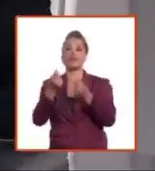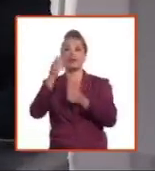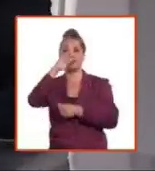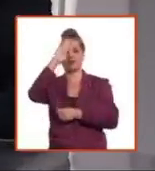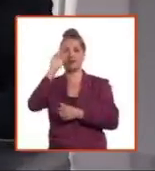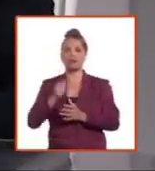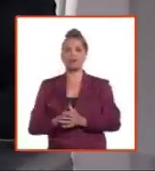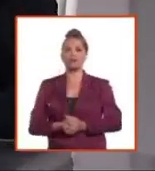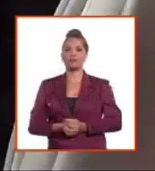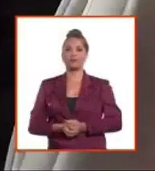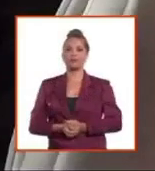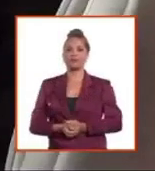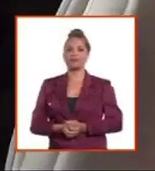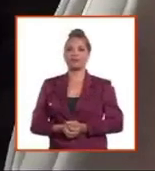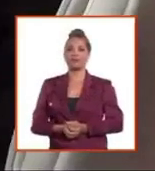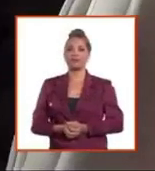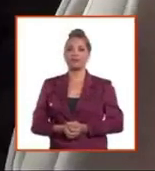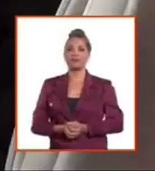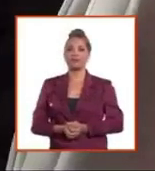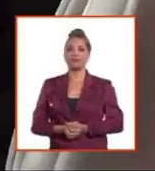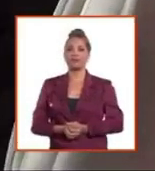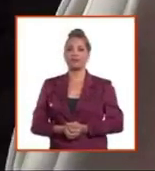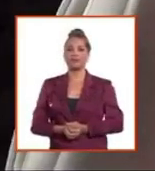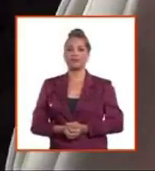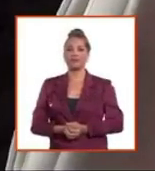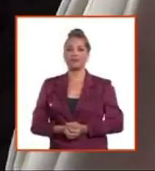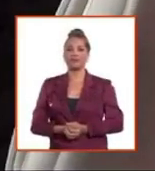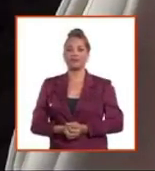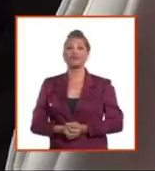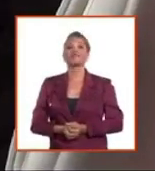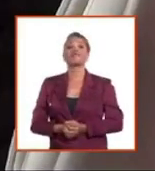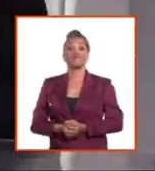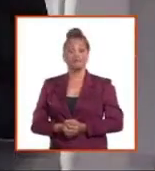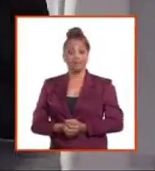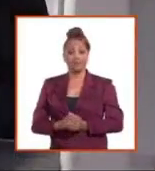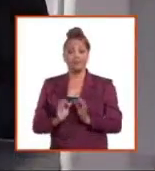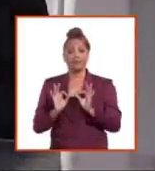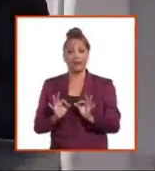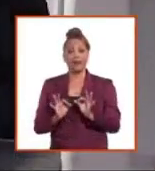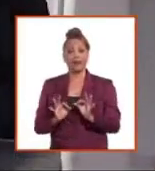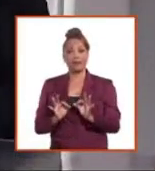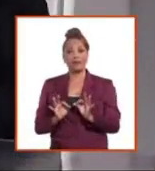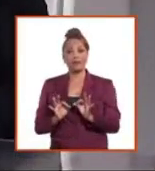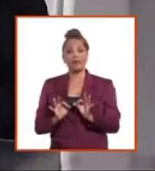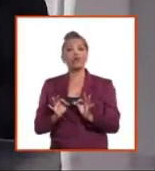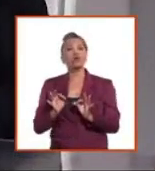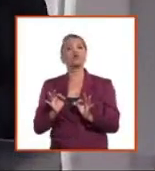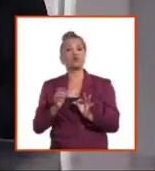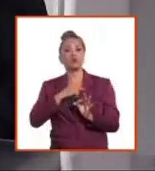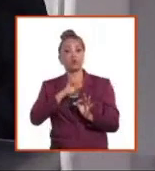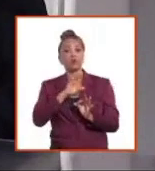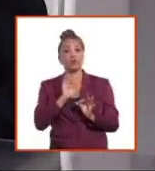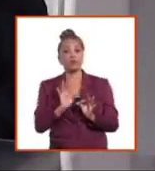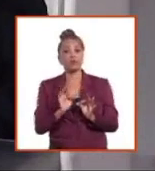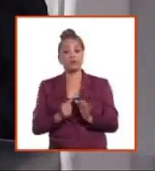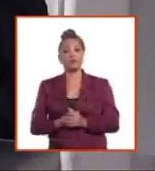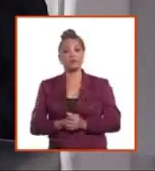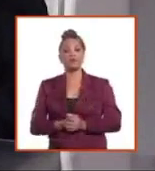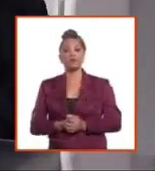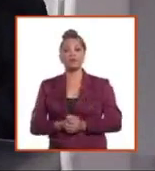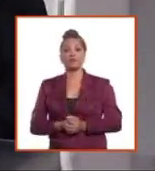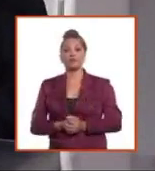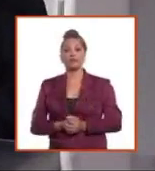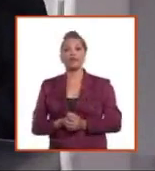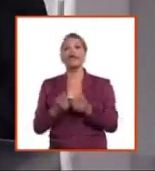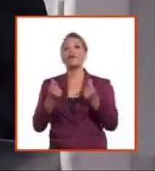de la comunidad el peso adquiere su verdadero valor entonces ese es eso es exactamente lo que has dicho uno también de él que